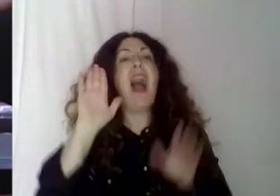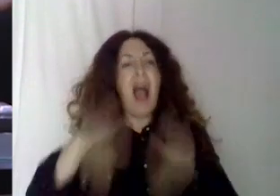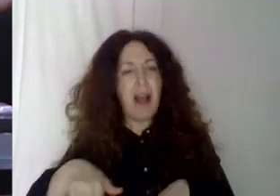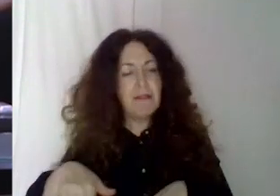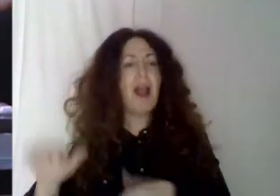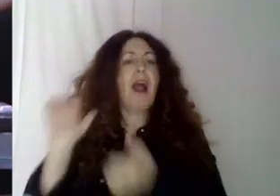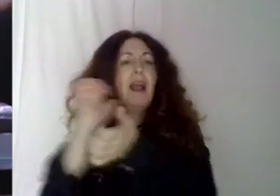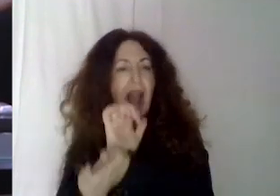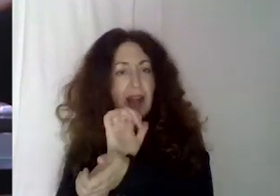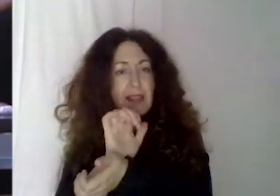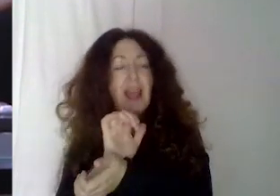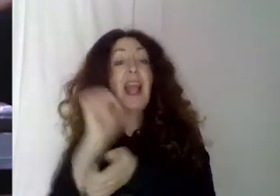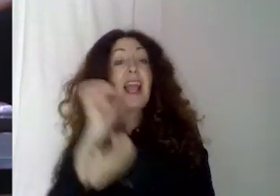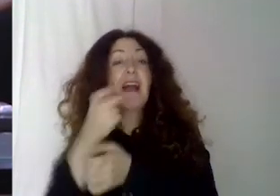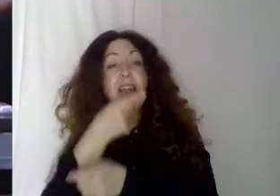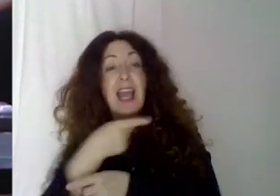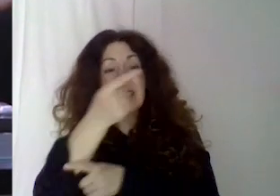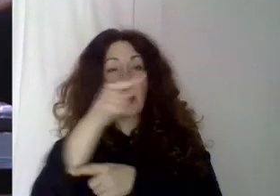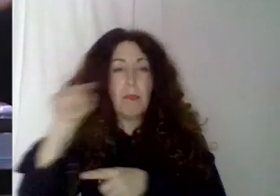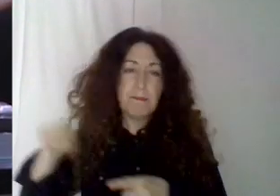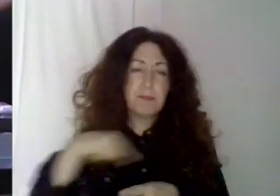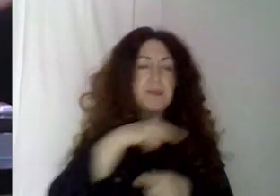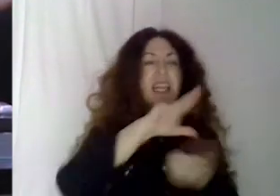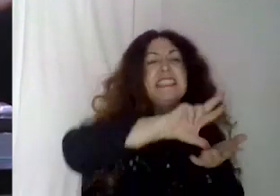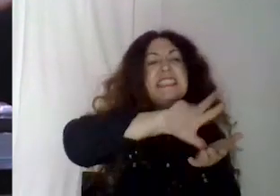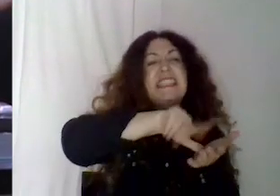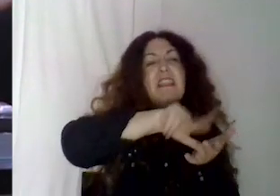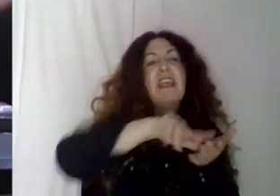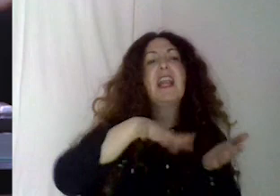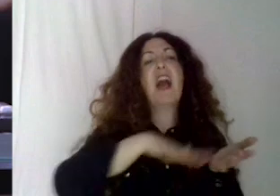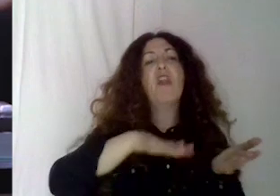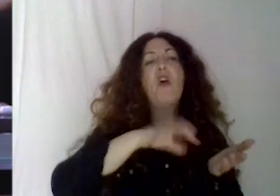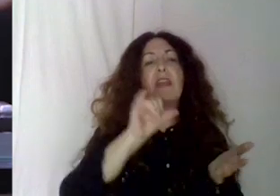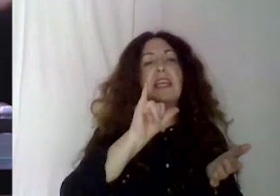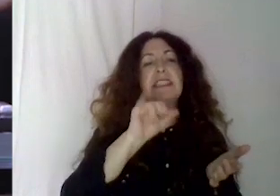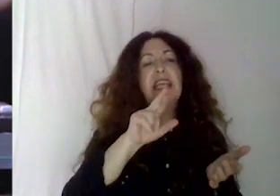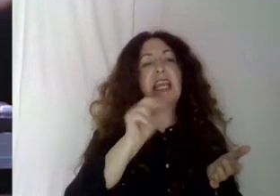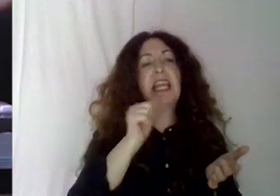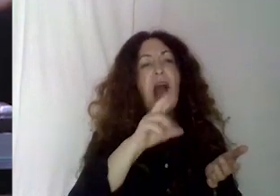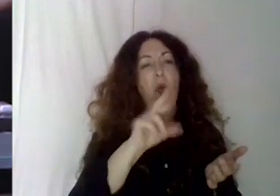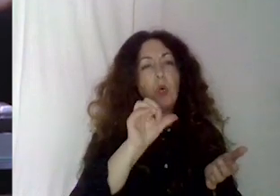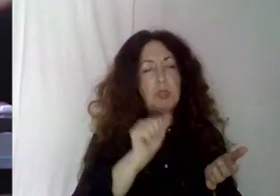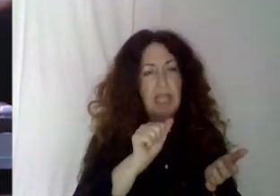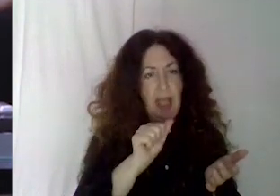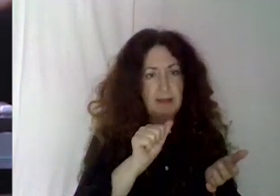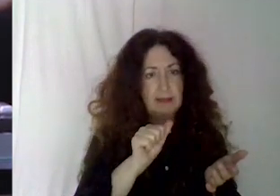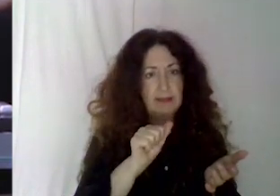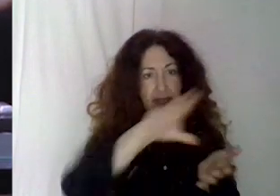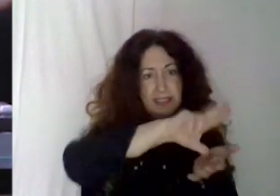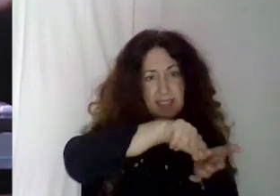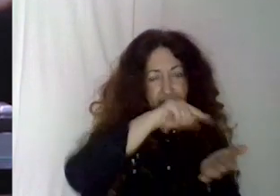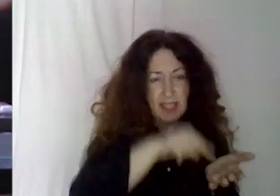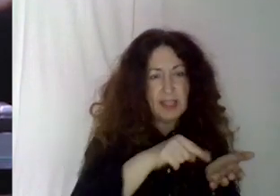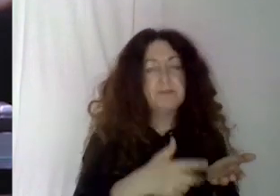muerto. Desesperado, dice, ese es un cronista de la época, desesperado y con